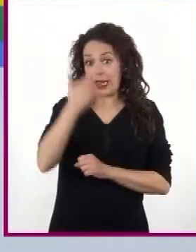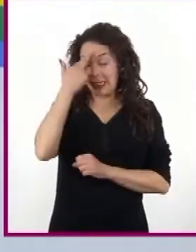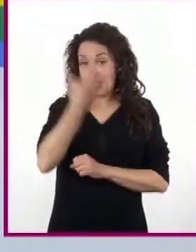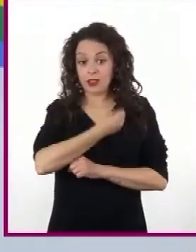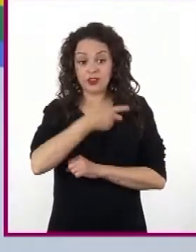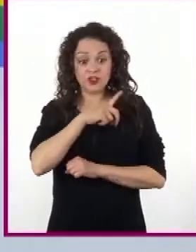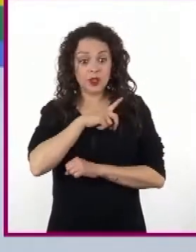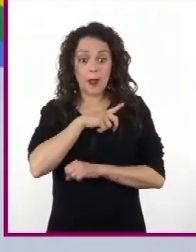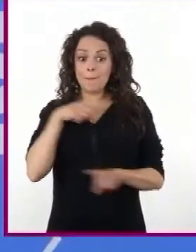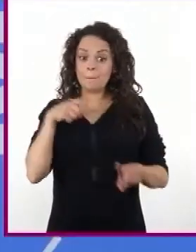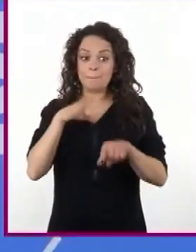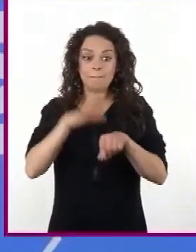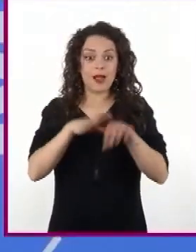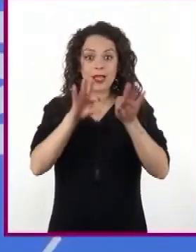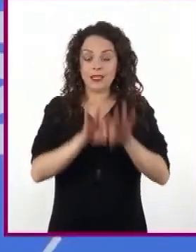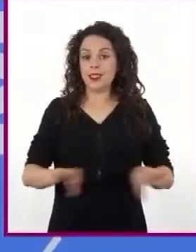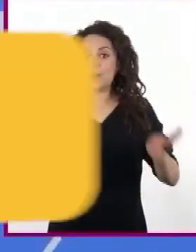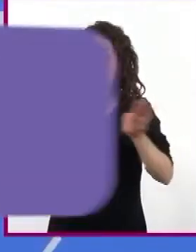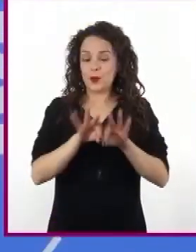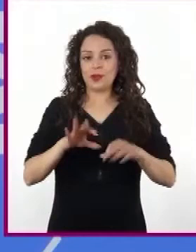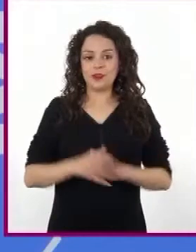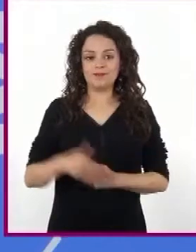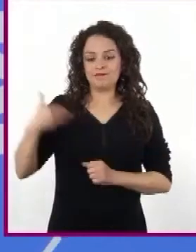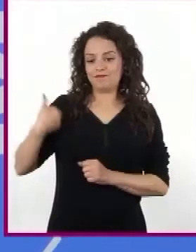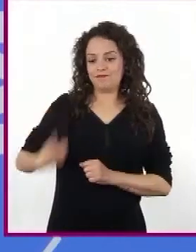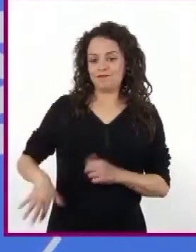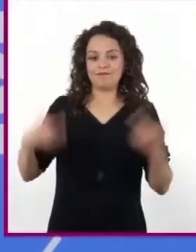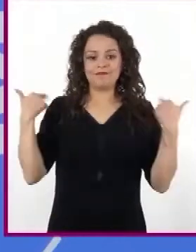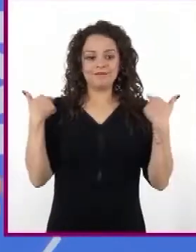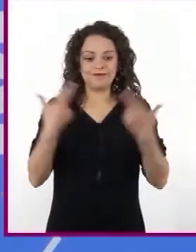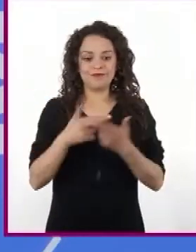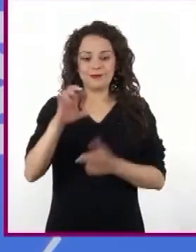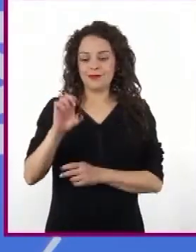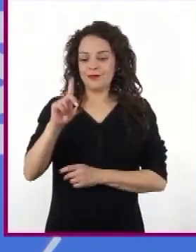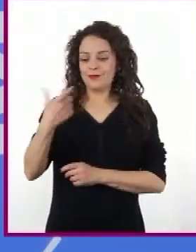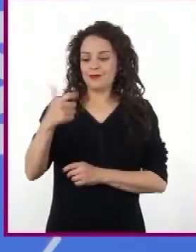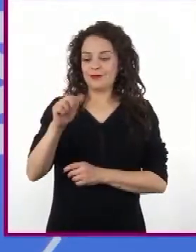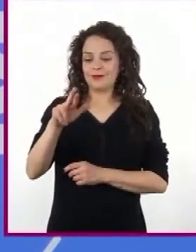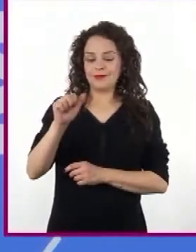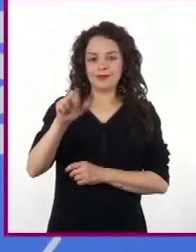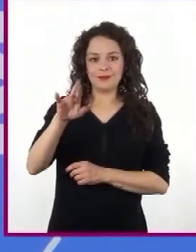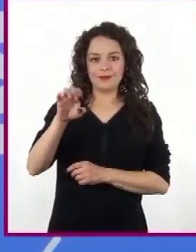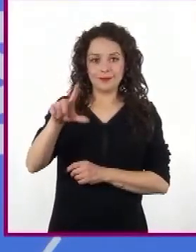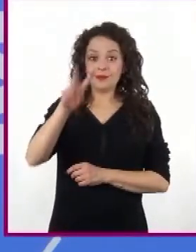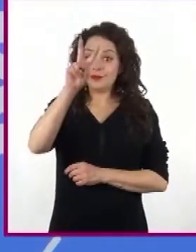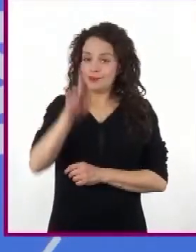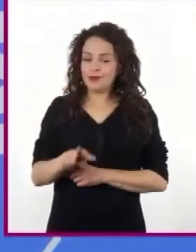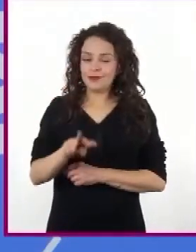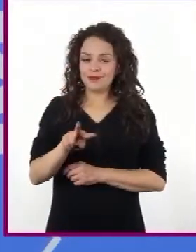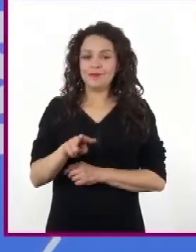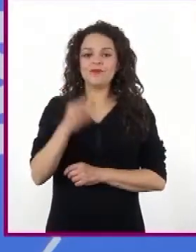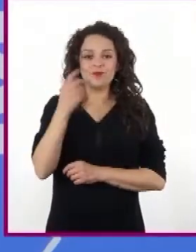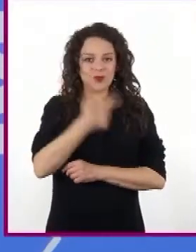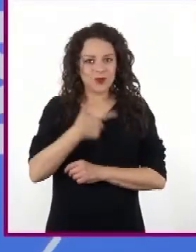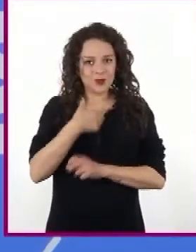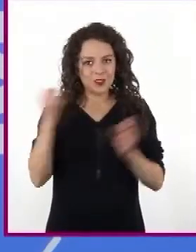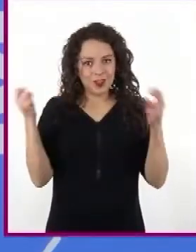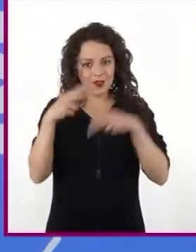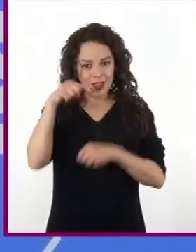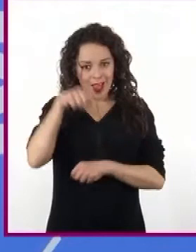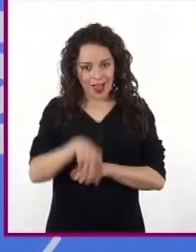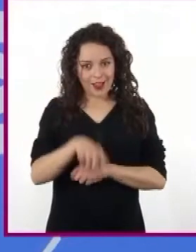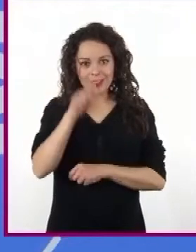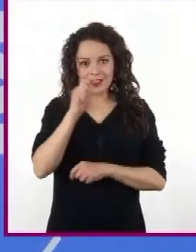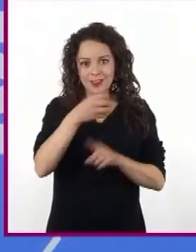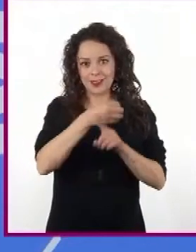primero. Soy el profesor Edgar Ariel Corona Olvera y efectivamente es un gusto encontrarnos por aquí en una sesión